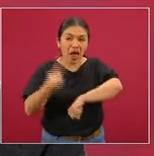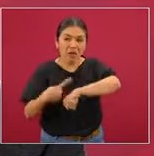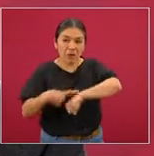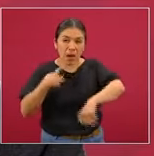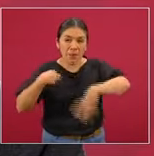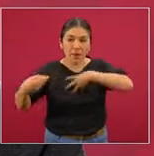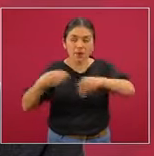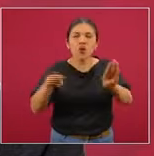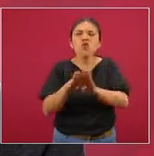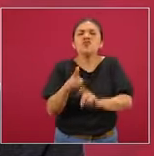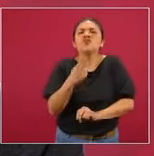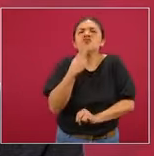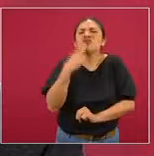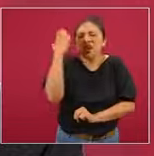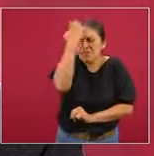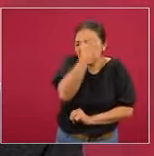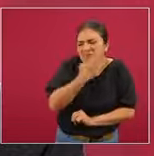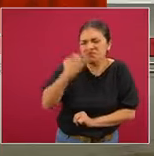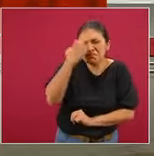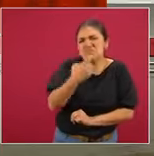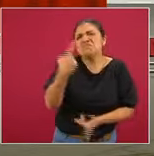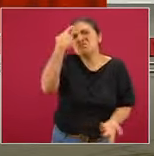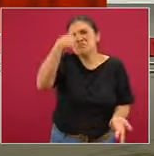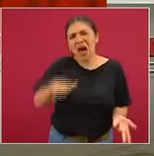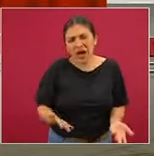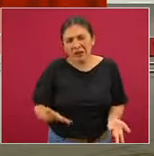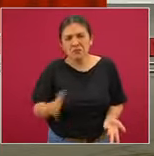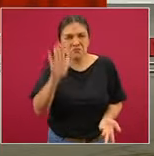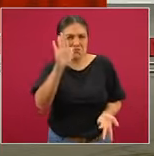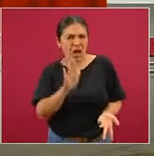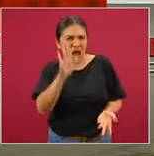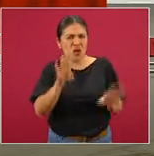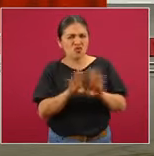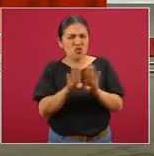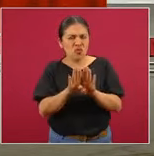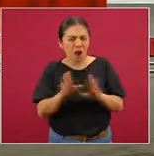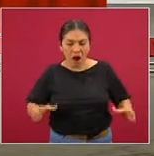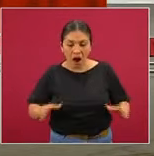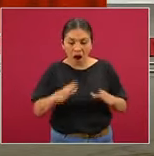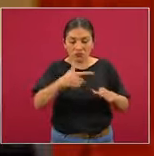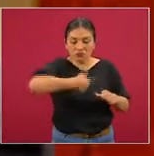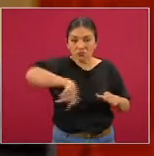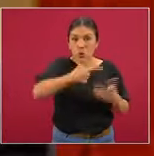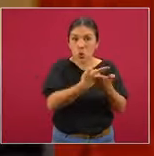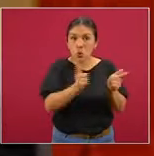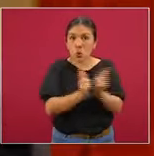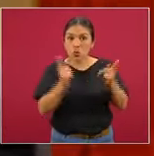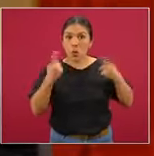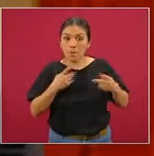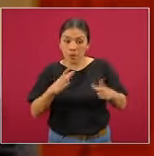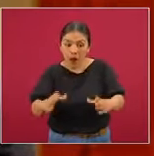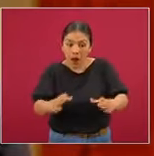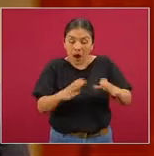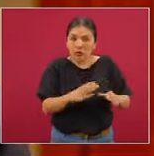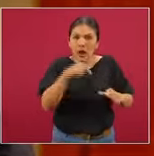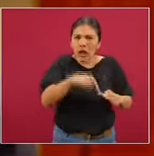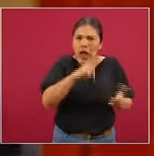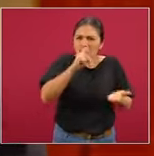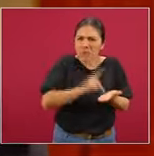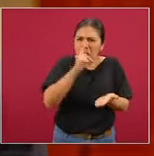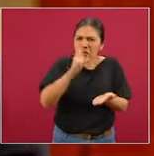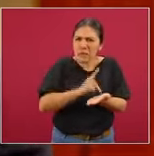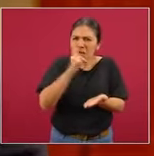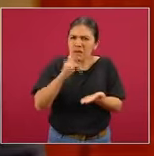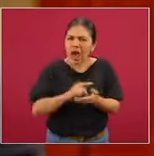propósito de monitoreo. Pareciera que hay un pequeño segmento de la población, este segmento que